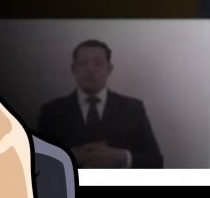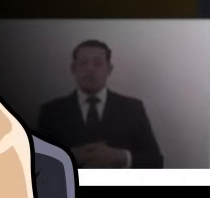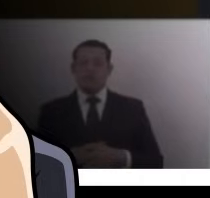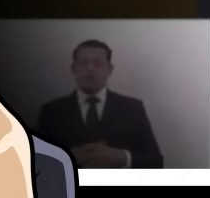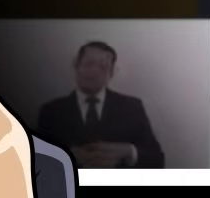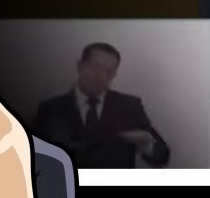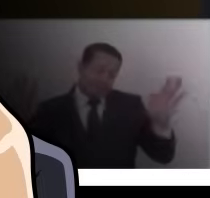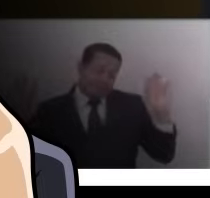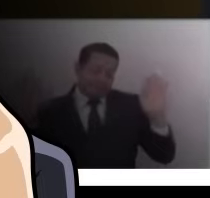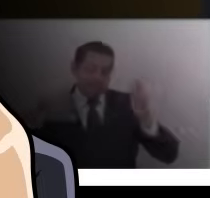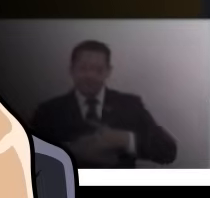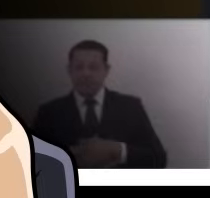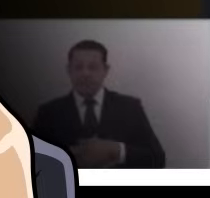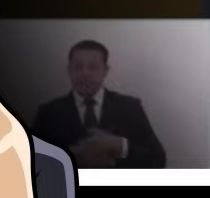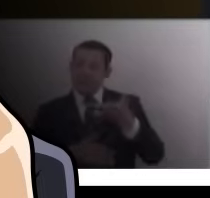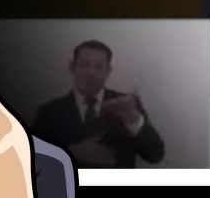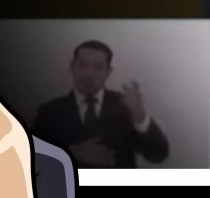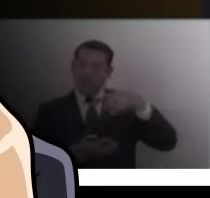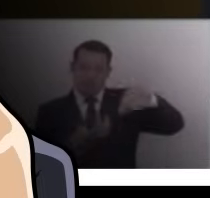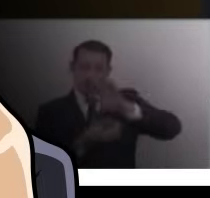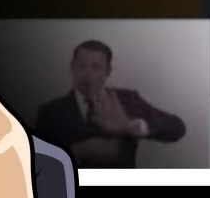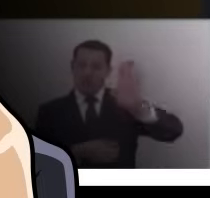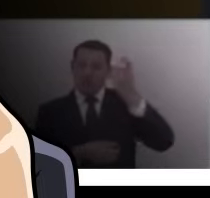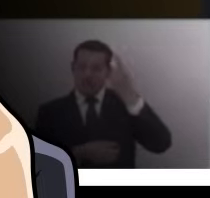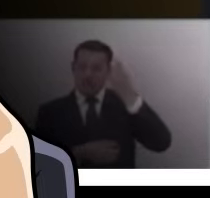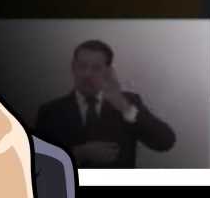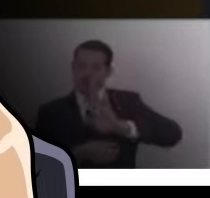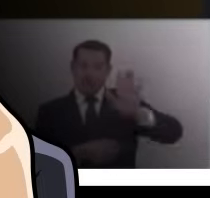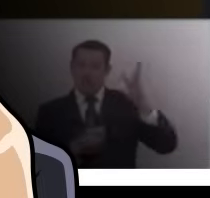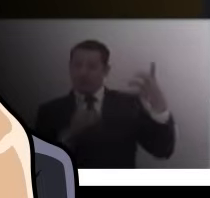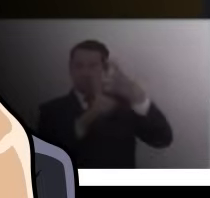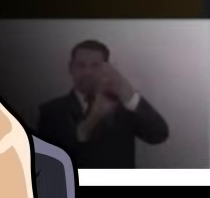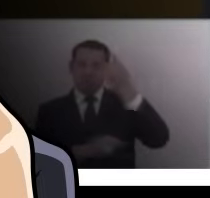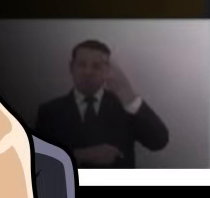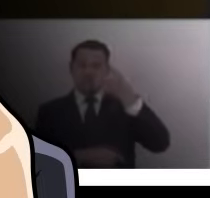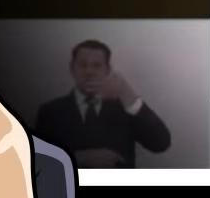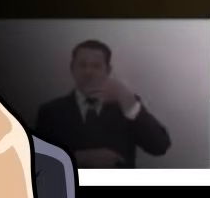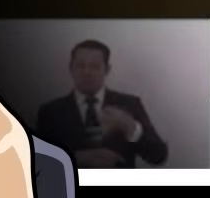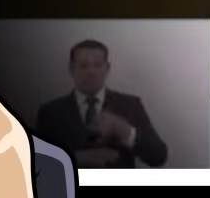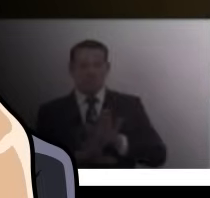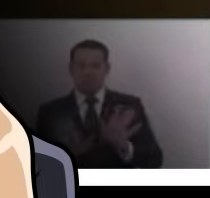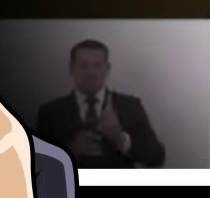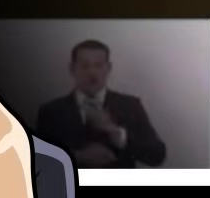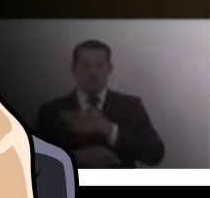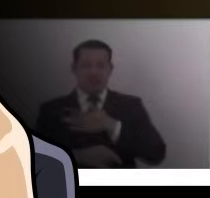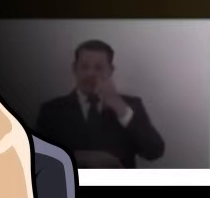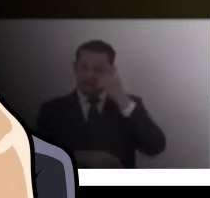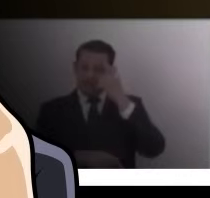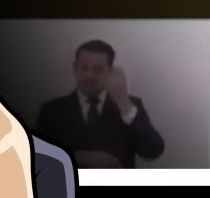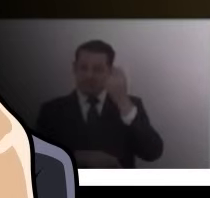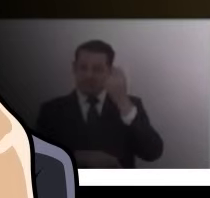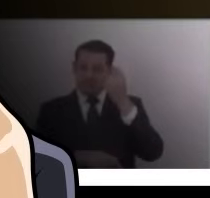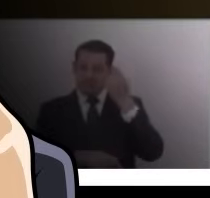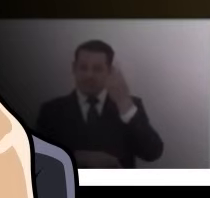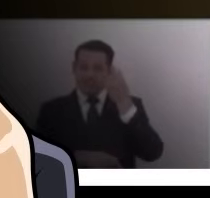Ah, claro. Es que son cosas que nunca lograron entender y nunca van a lograr entender. Porque no tienen capacidad